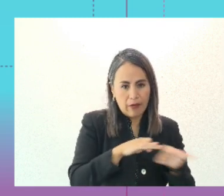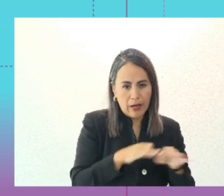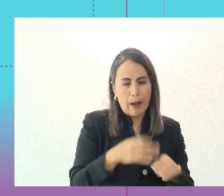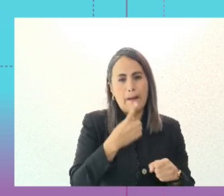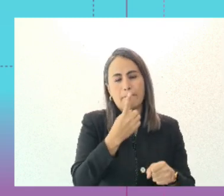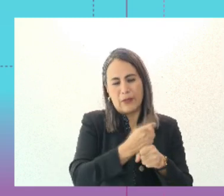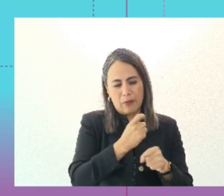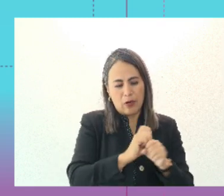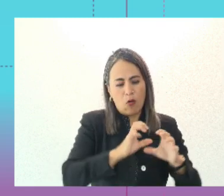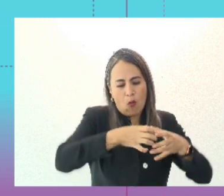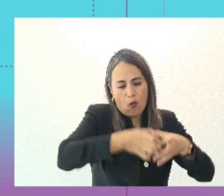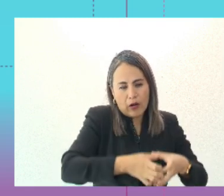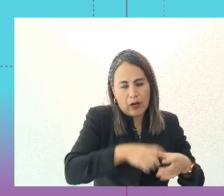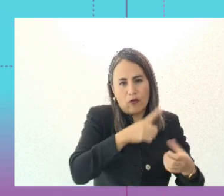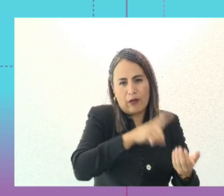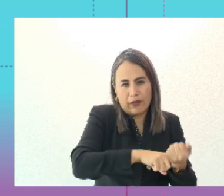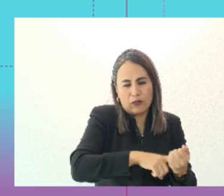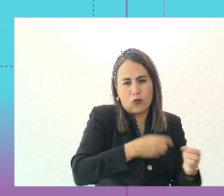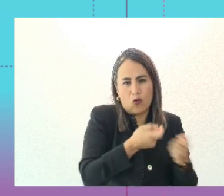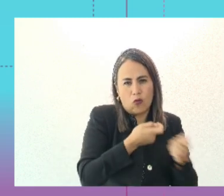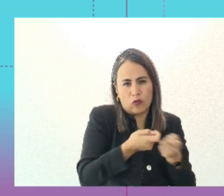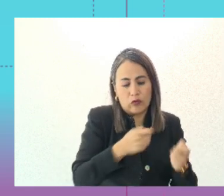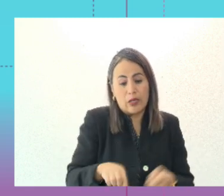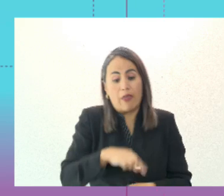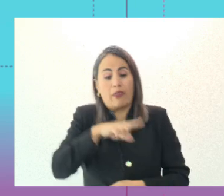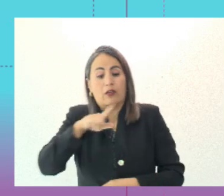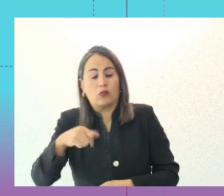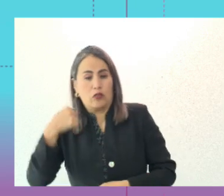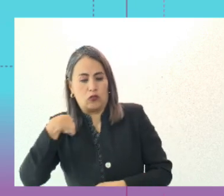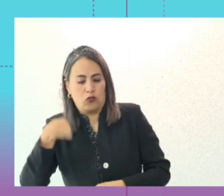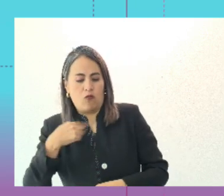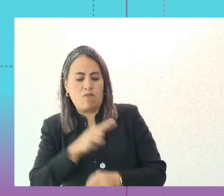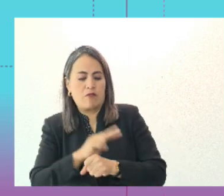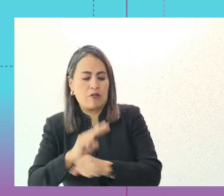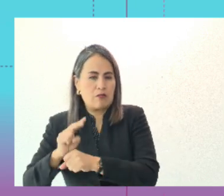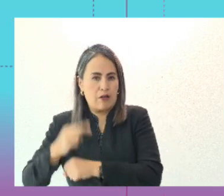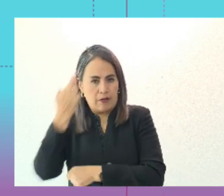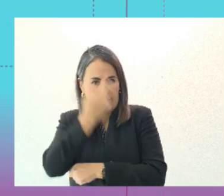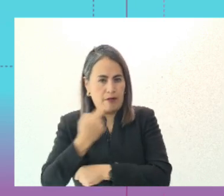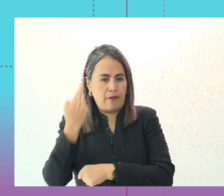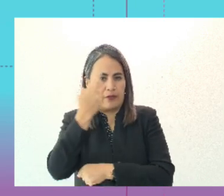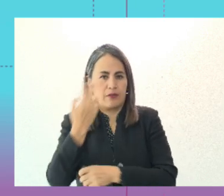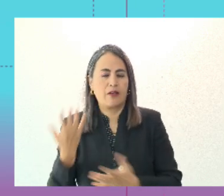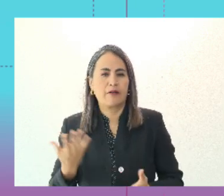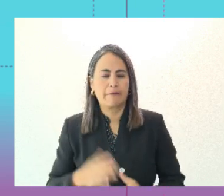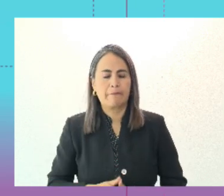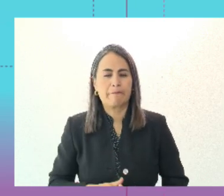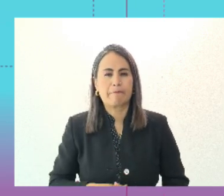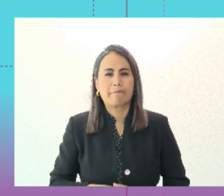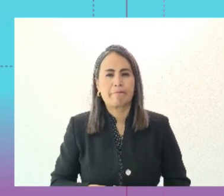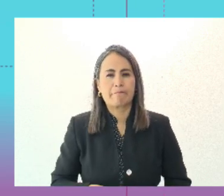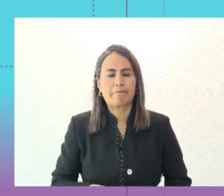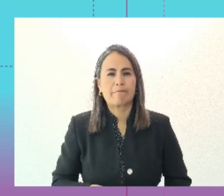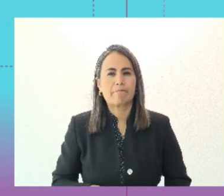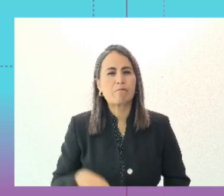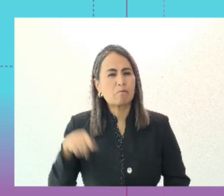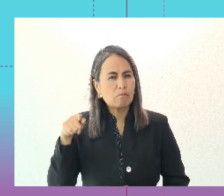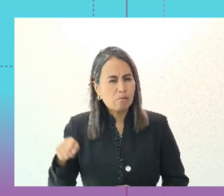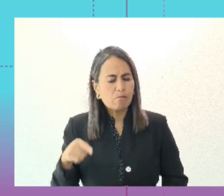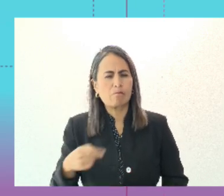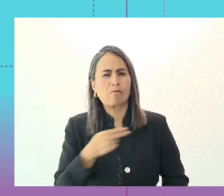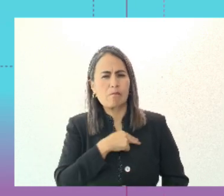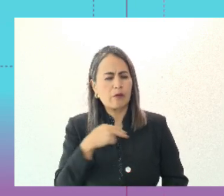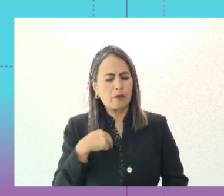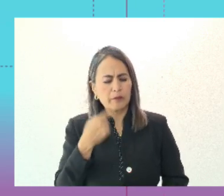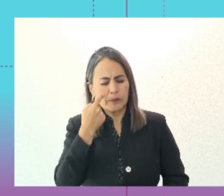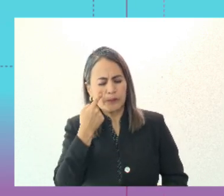órgano interno de control, ahora del lado de lo que yo critiqué en su momento. Entonces, bueno, esta auditoría creo que tenemos que